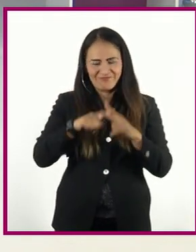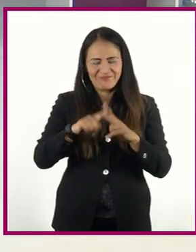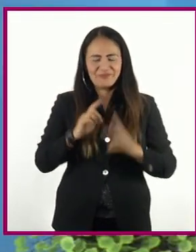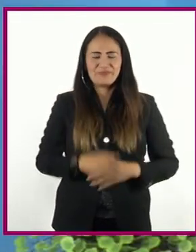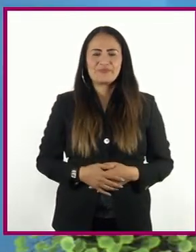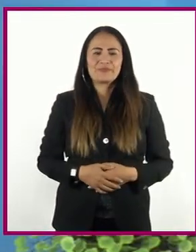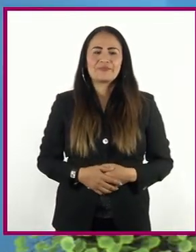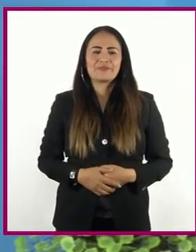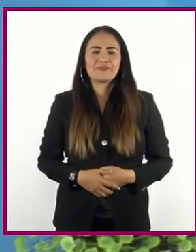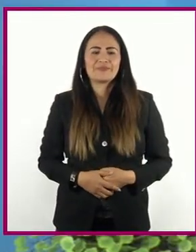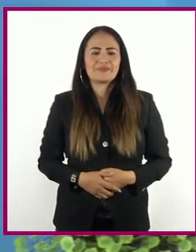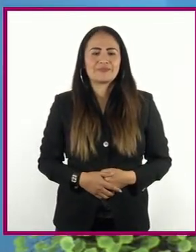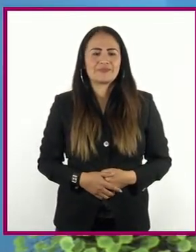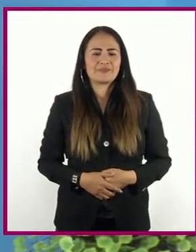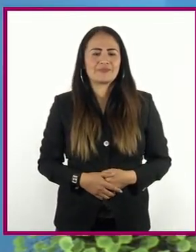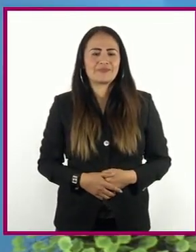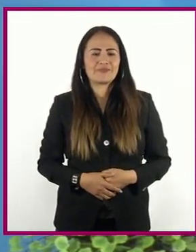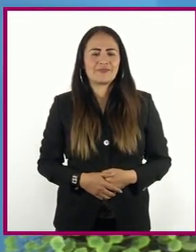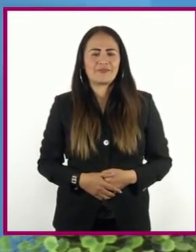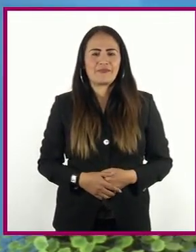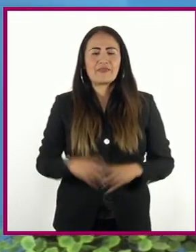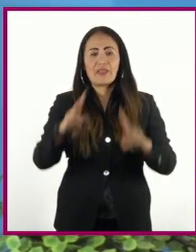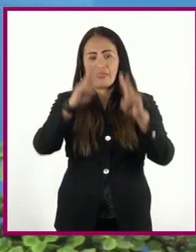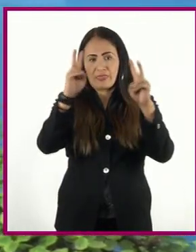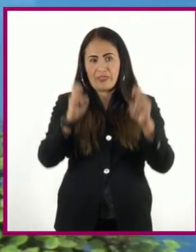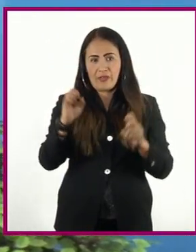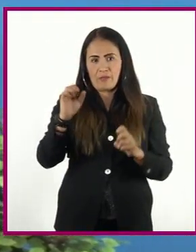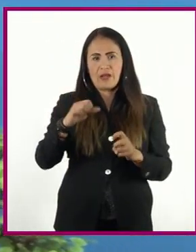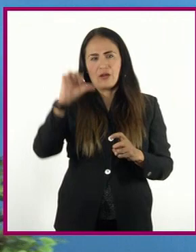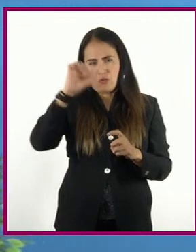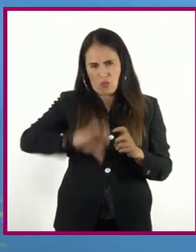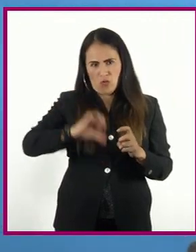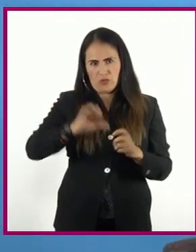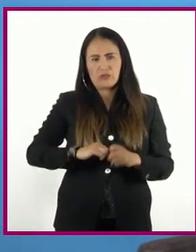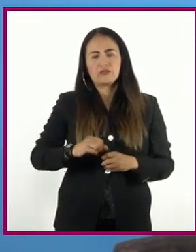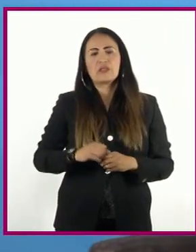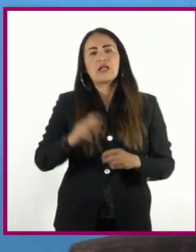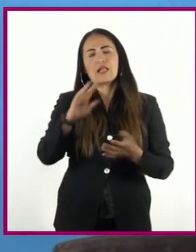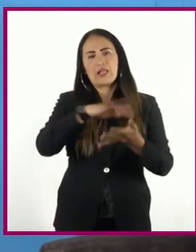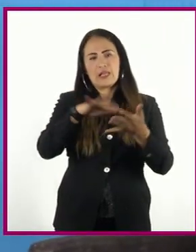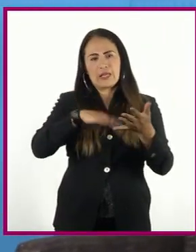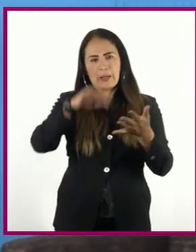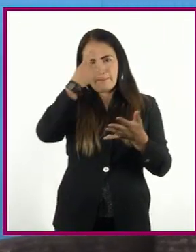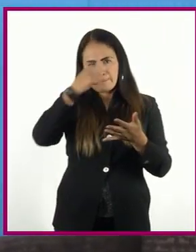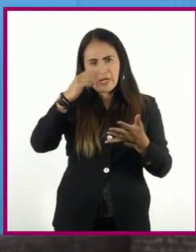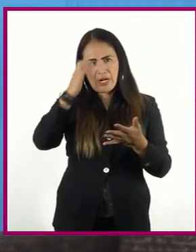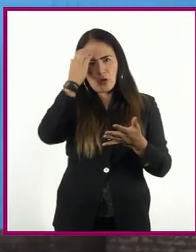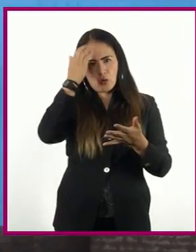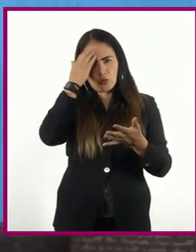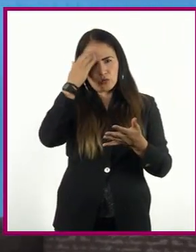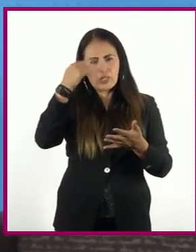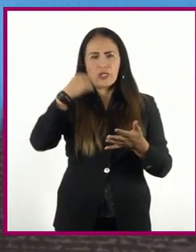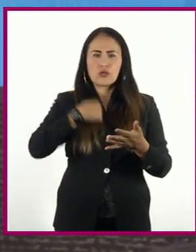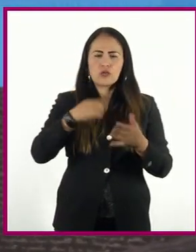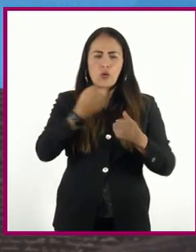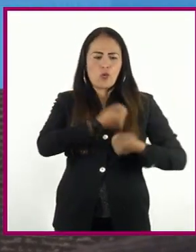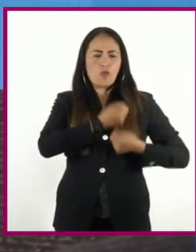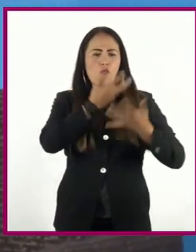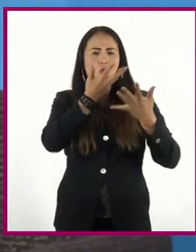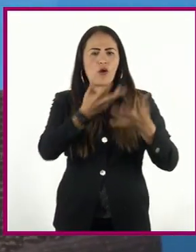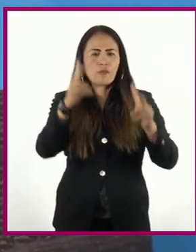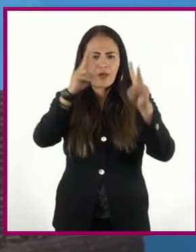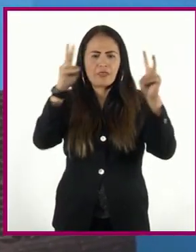comenzamos. Relacionado con el tema de hoy, en nuestra sección Leer para conocer, les compartiré un poema